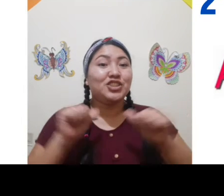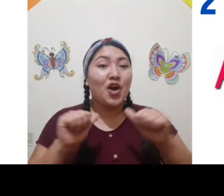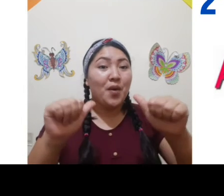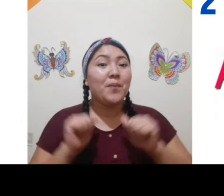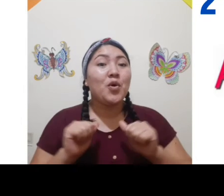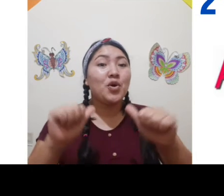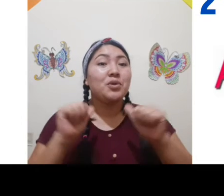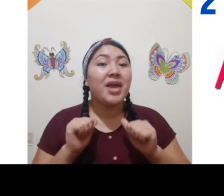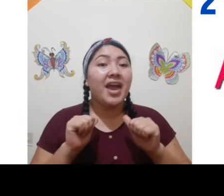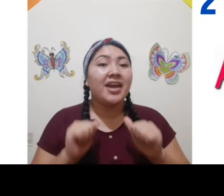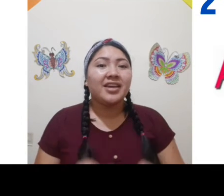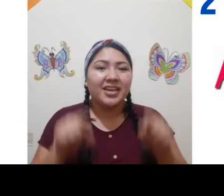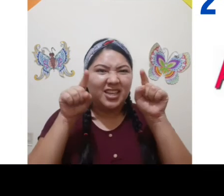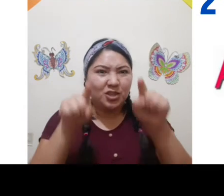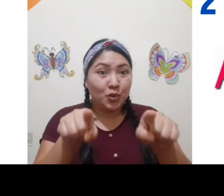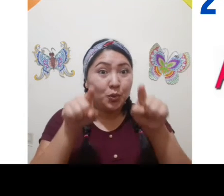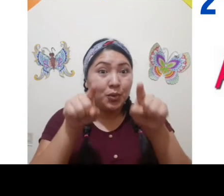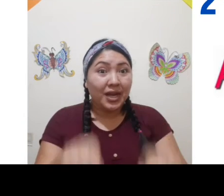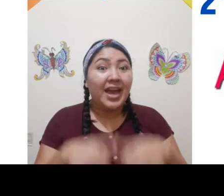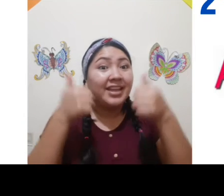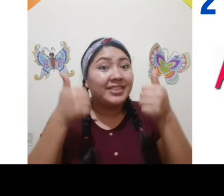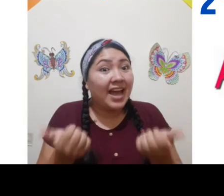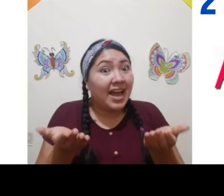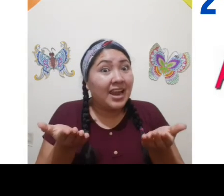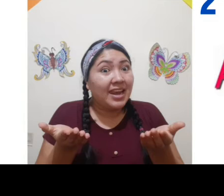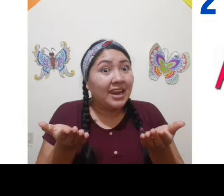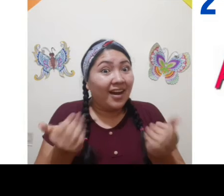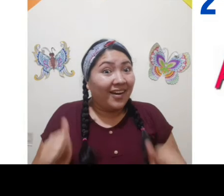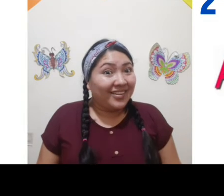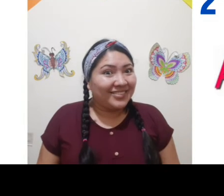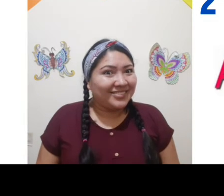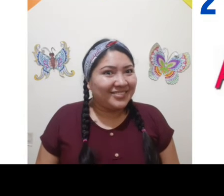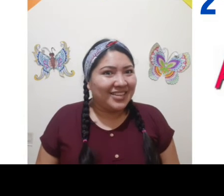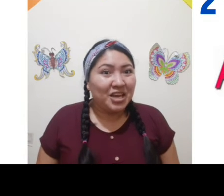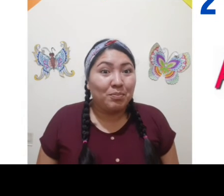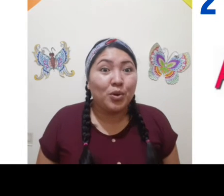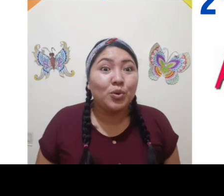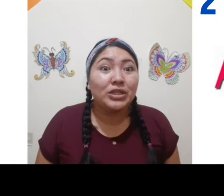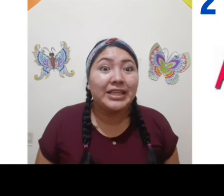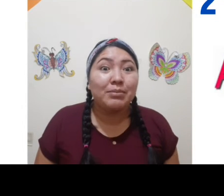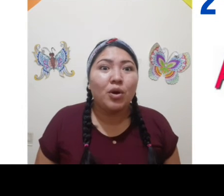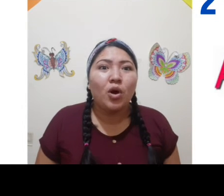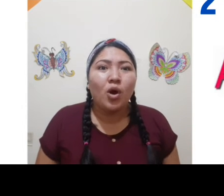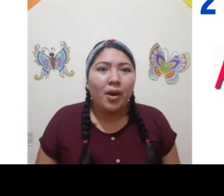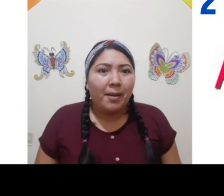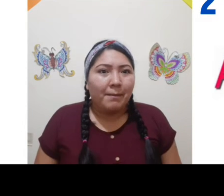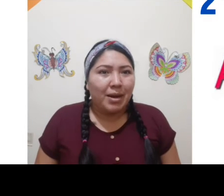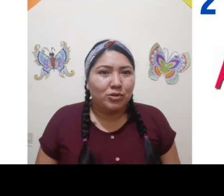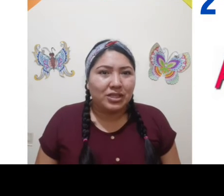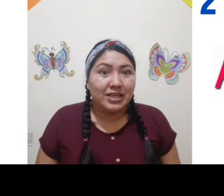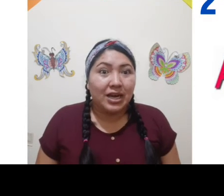yo muy bien y tú qué tal y por último